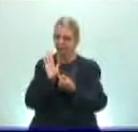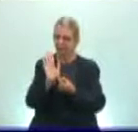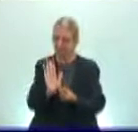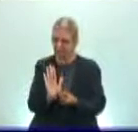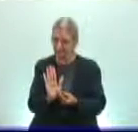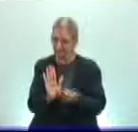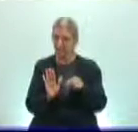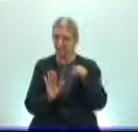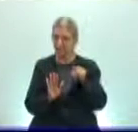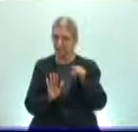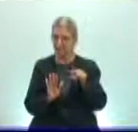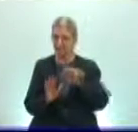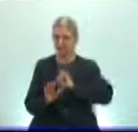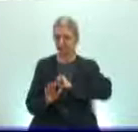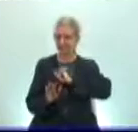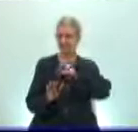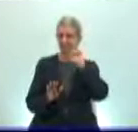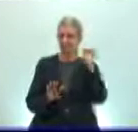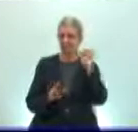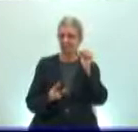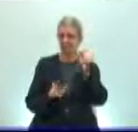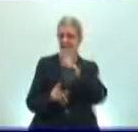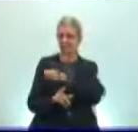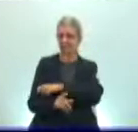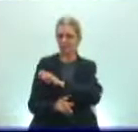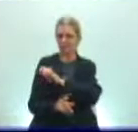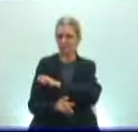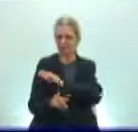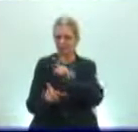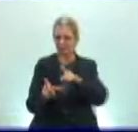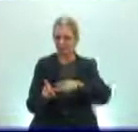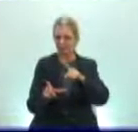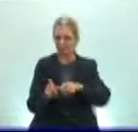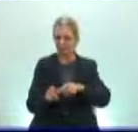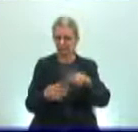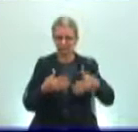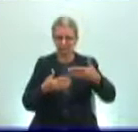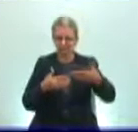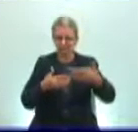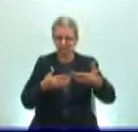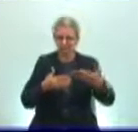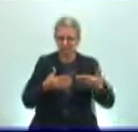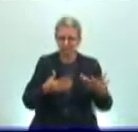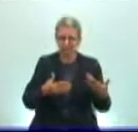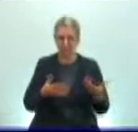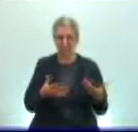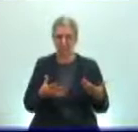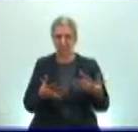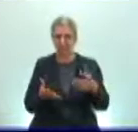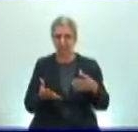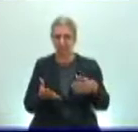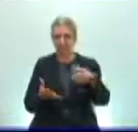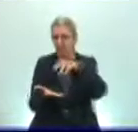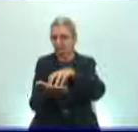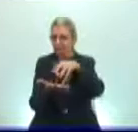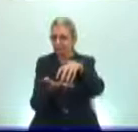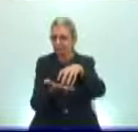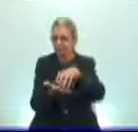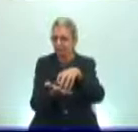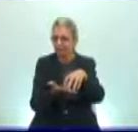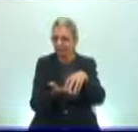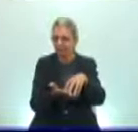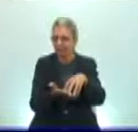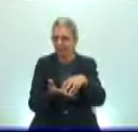esa proeza del pueblo soviético en la reconstrucción de las ciudades, en la recogida de escombros. Precisamente, el